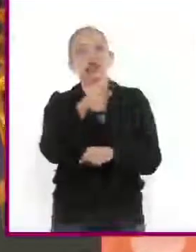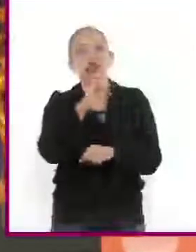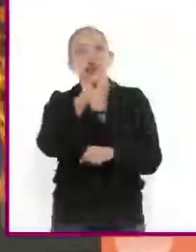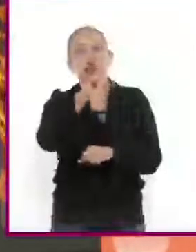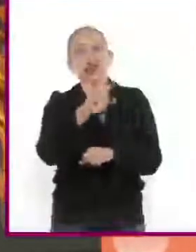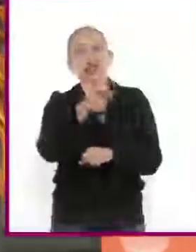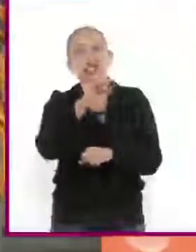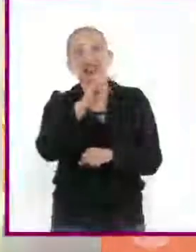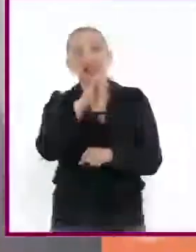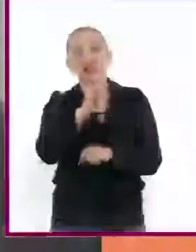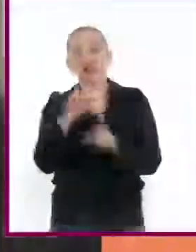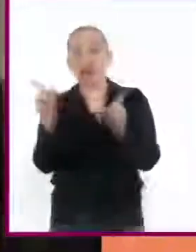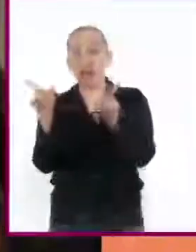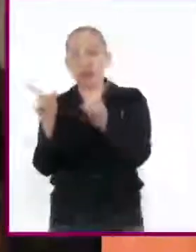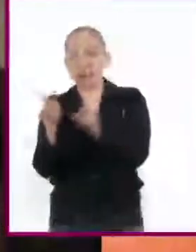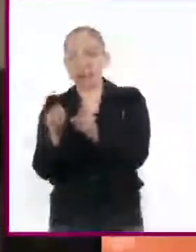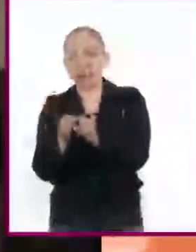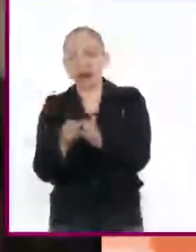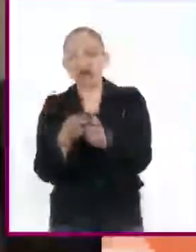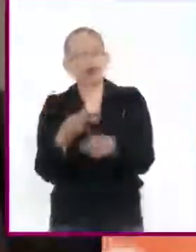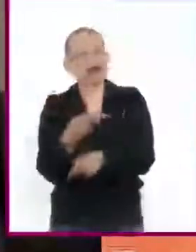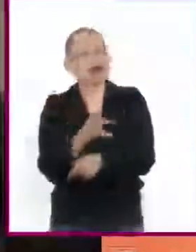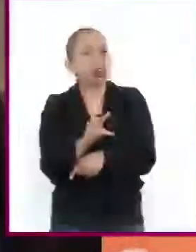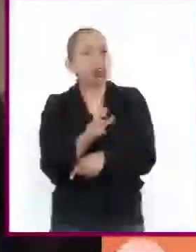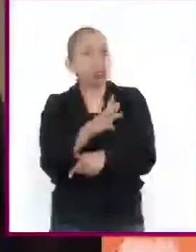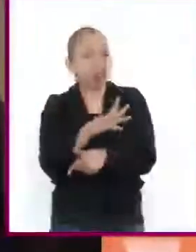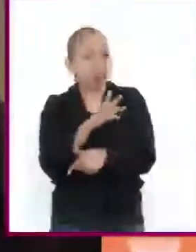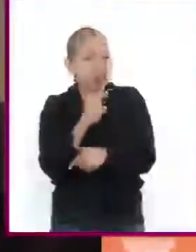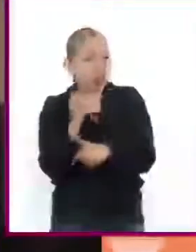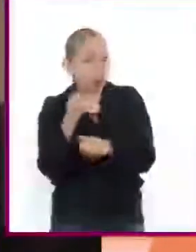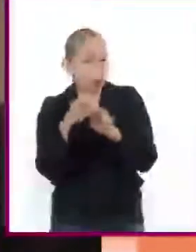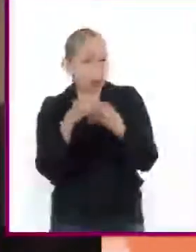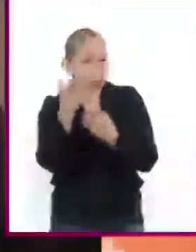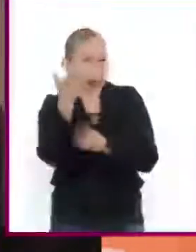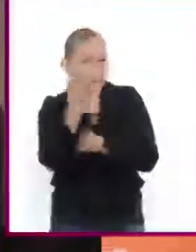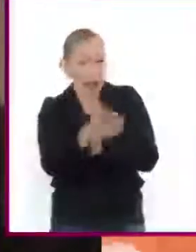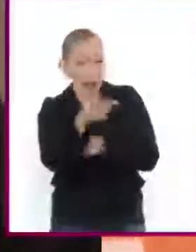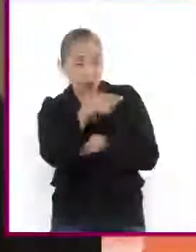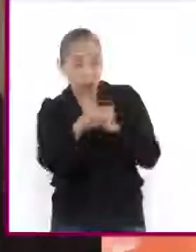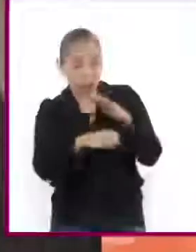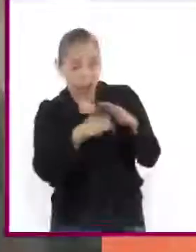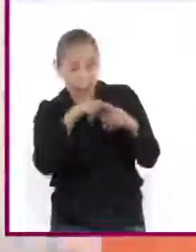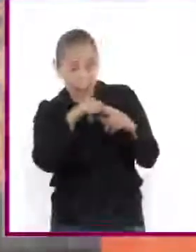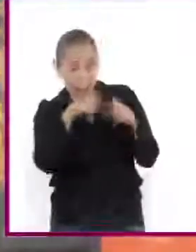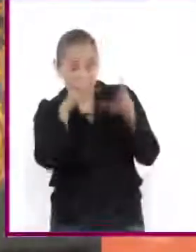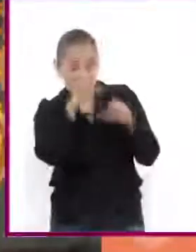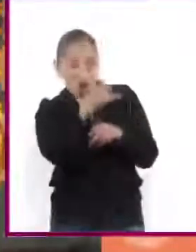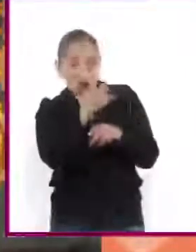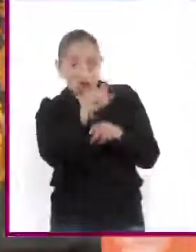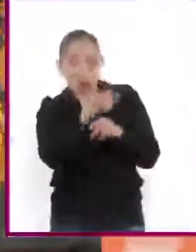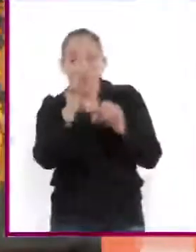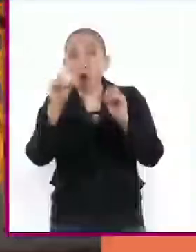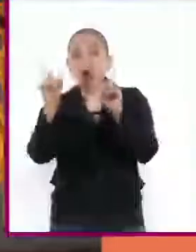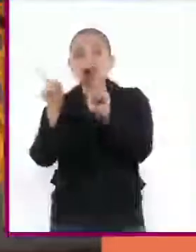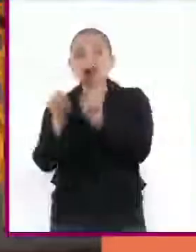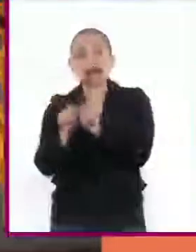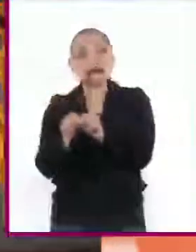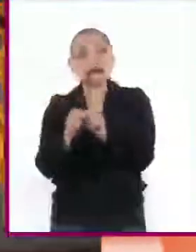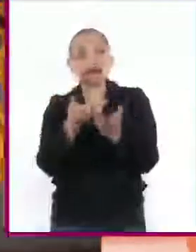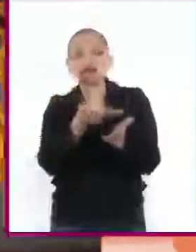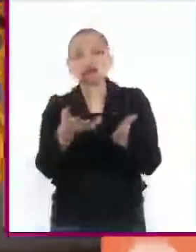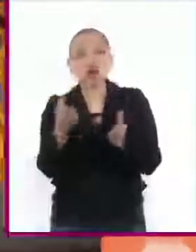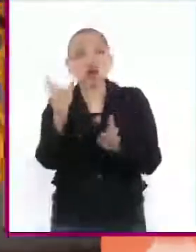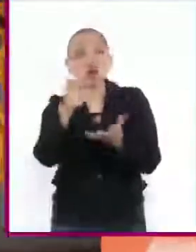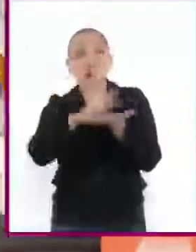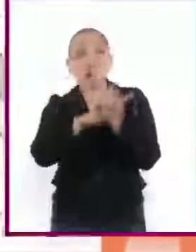oxidación y reducción. Pero, ¿habrá alguna forma de saber si un elemento se oxidará ¿O se reducirá durante